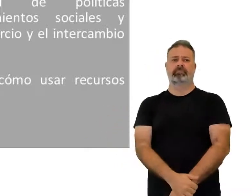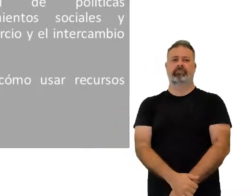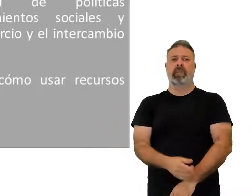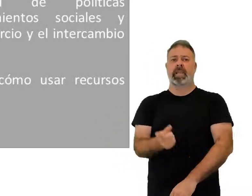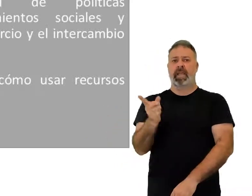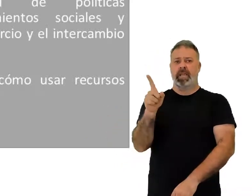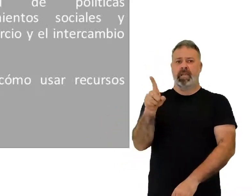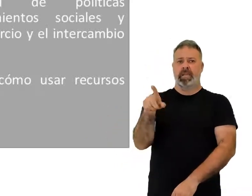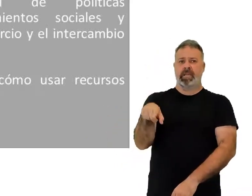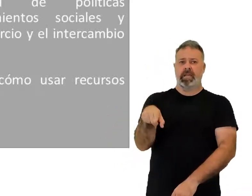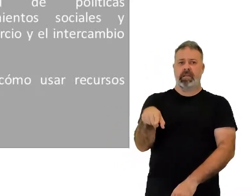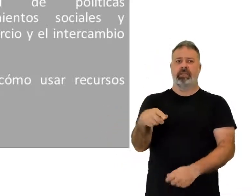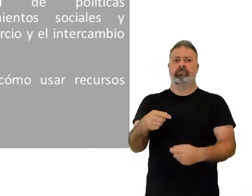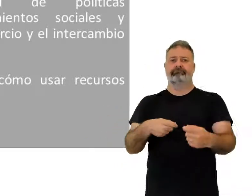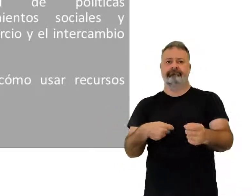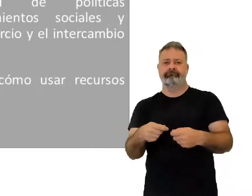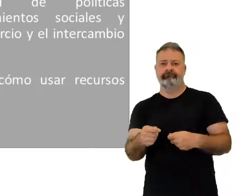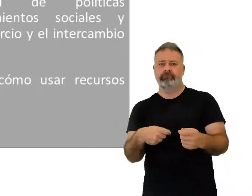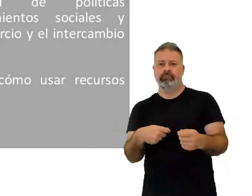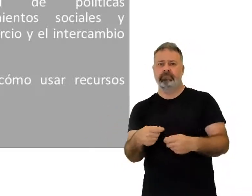y mercados financieros